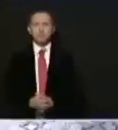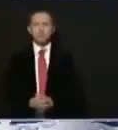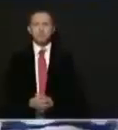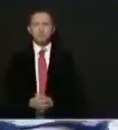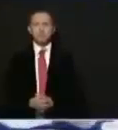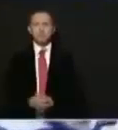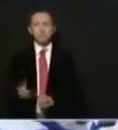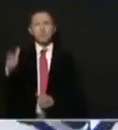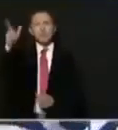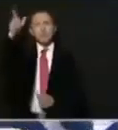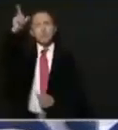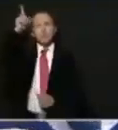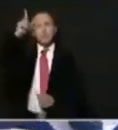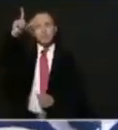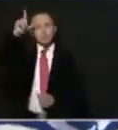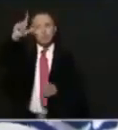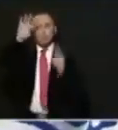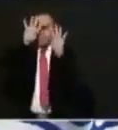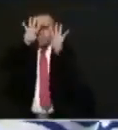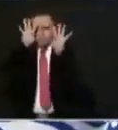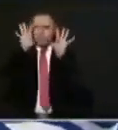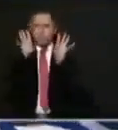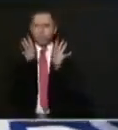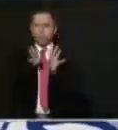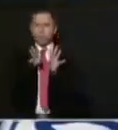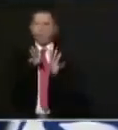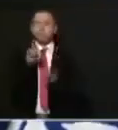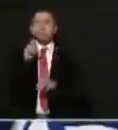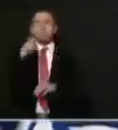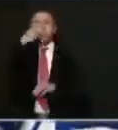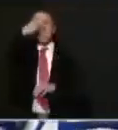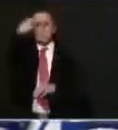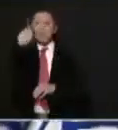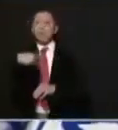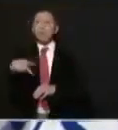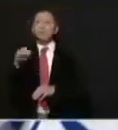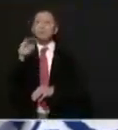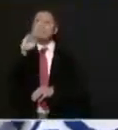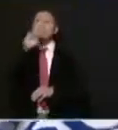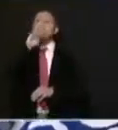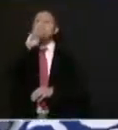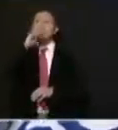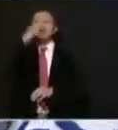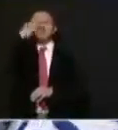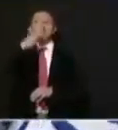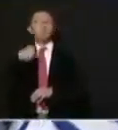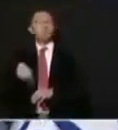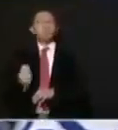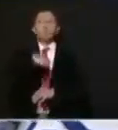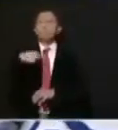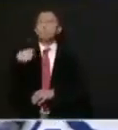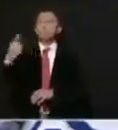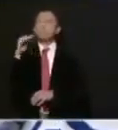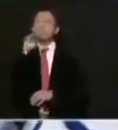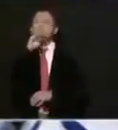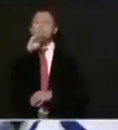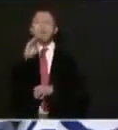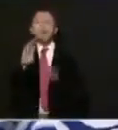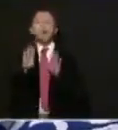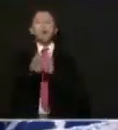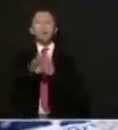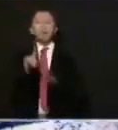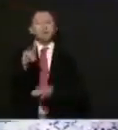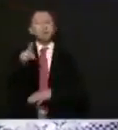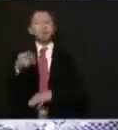Virgen de Guadalupe, Madre de México y de los mexicanos, pedimos que como una madre cuidas a